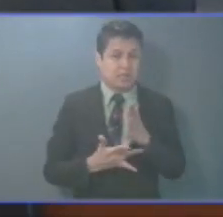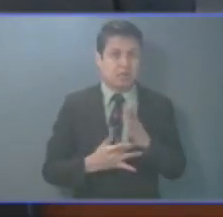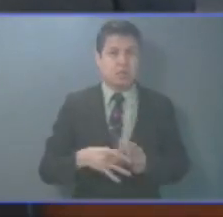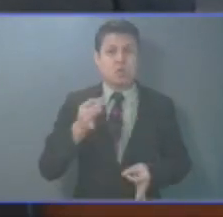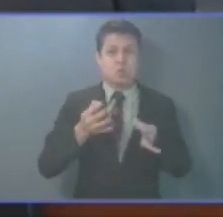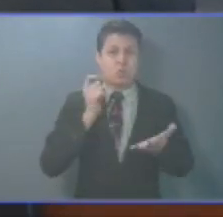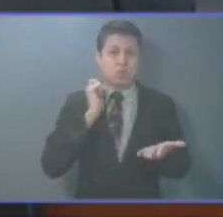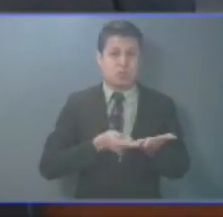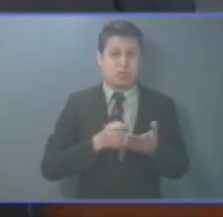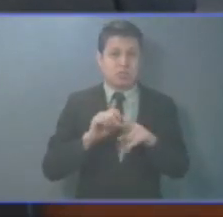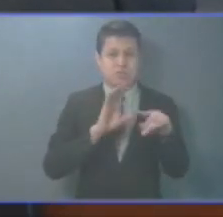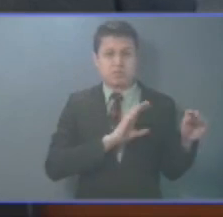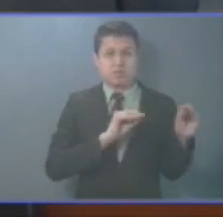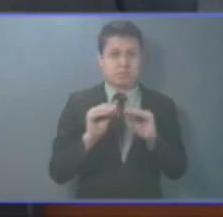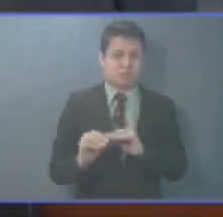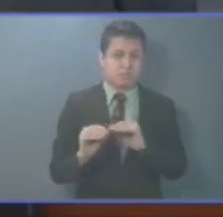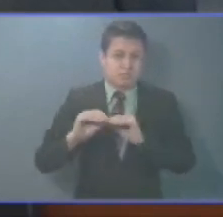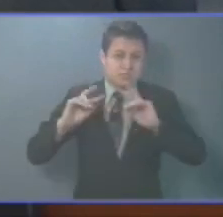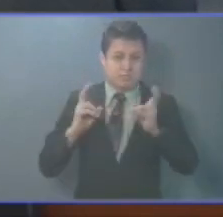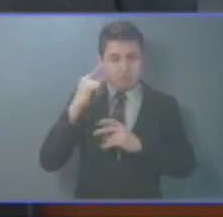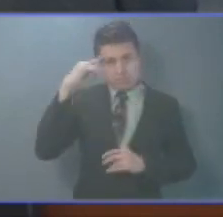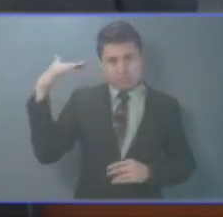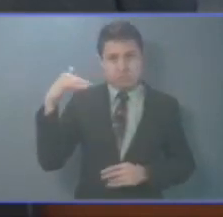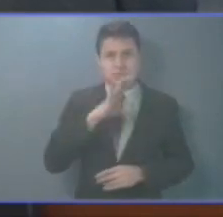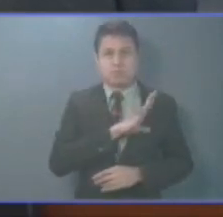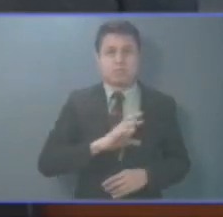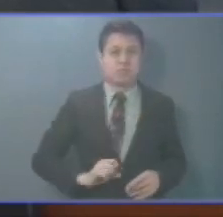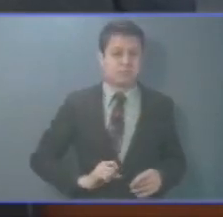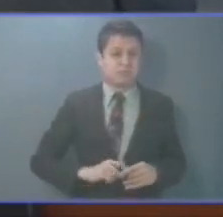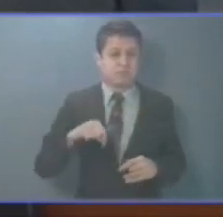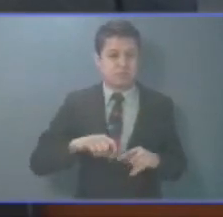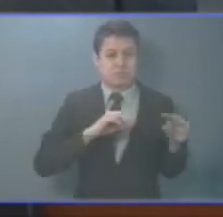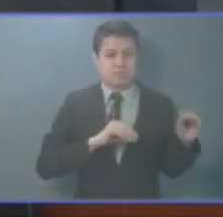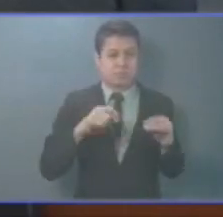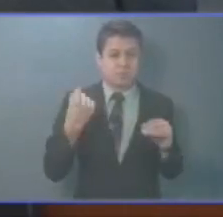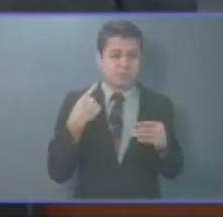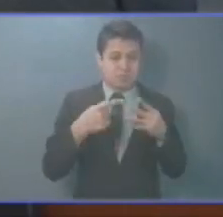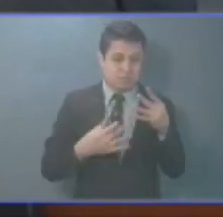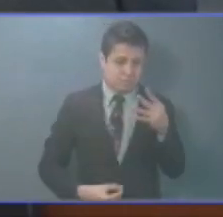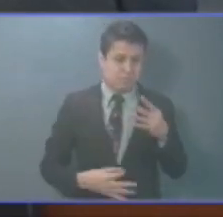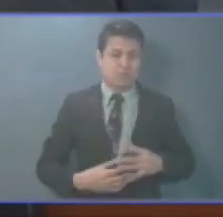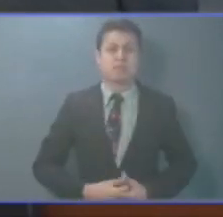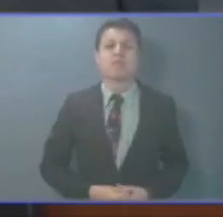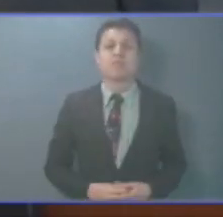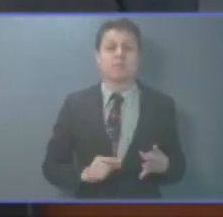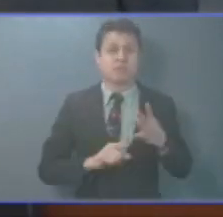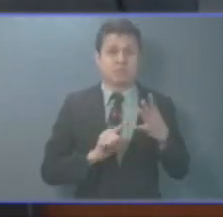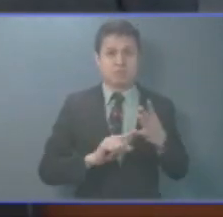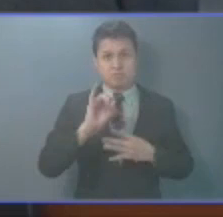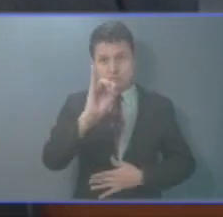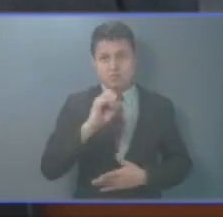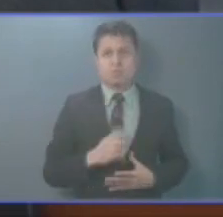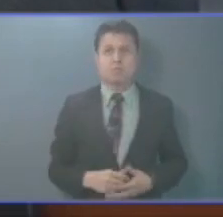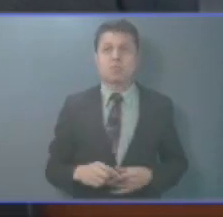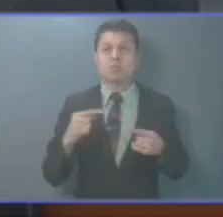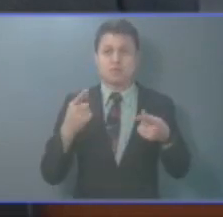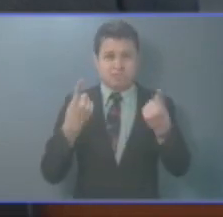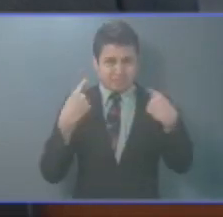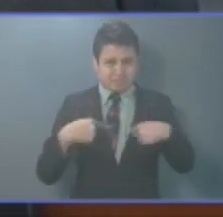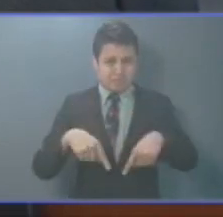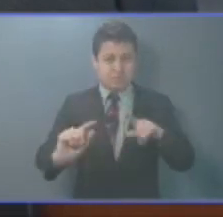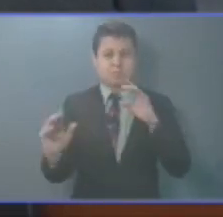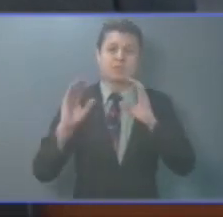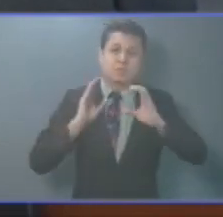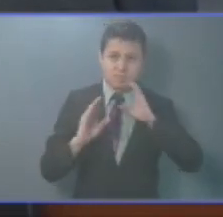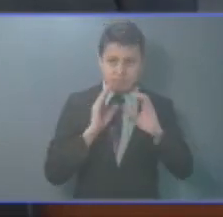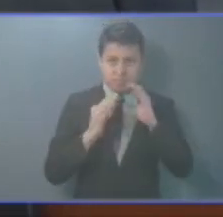jurídicos para el cumplimiento de la Política Nacional y de la presente ley. Y mantener comunicación